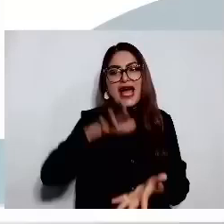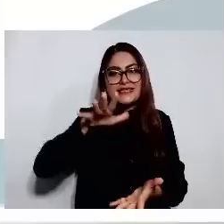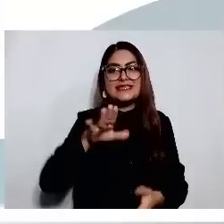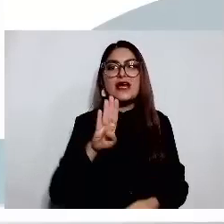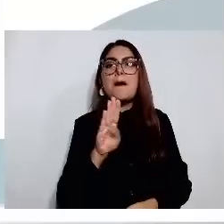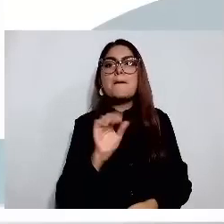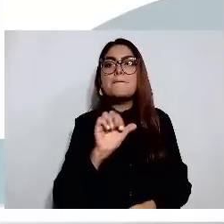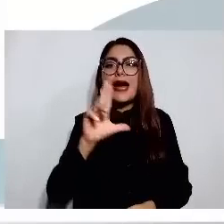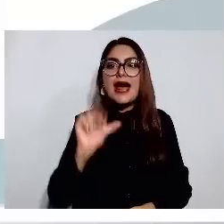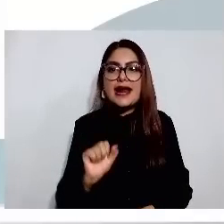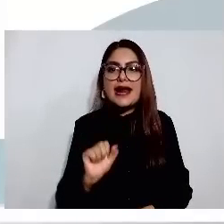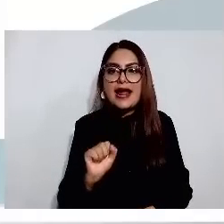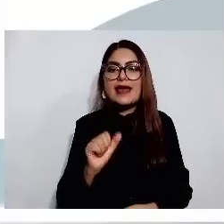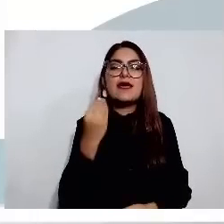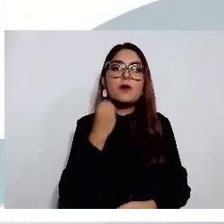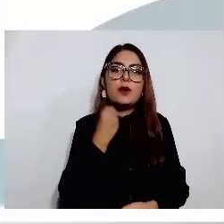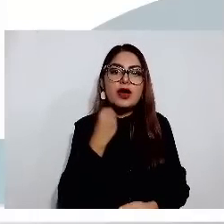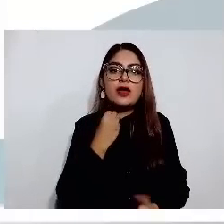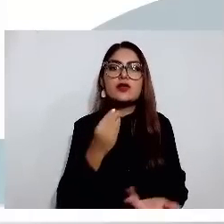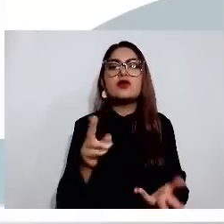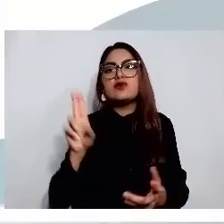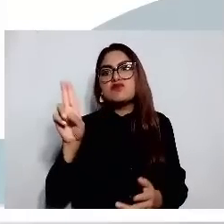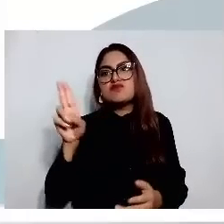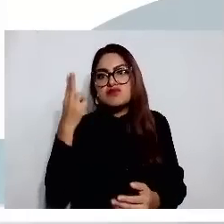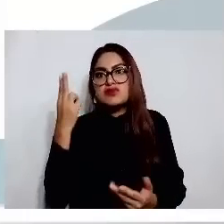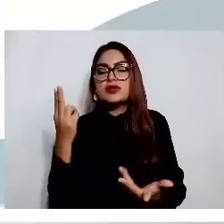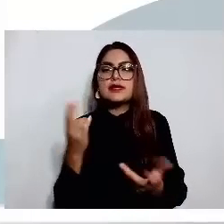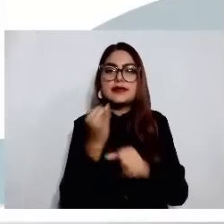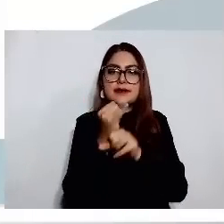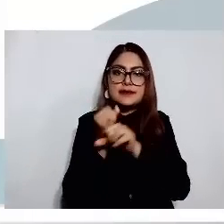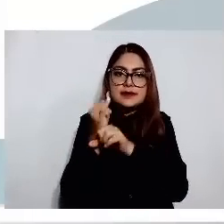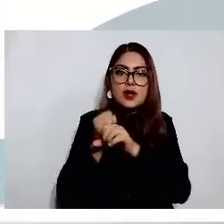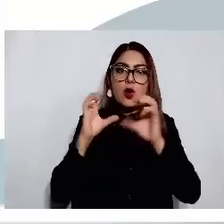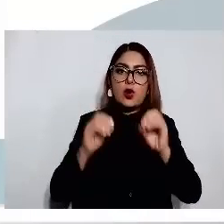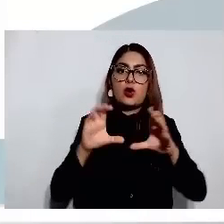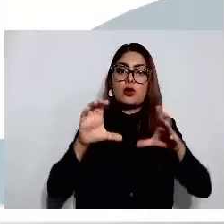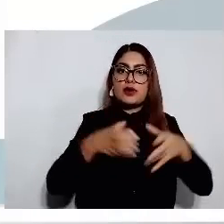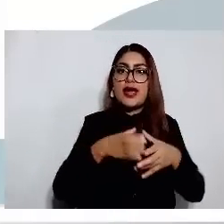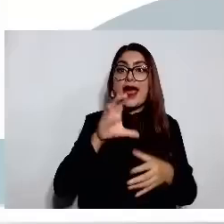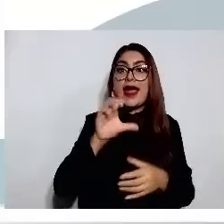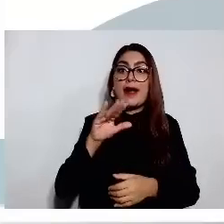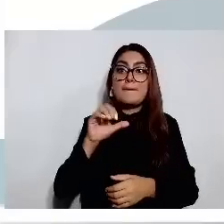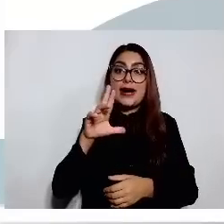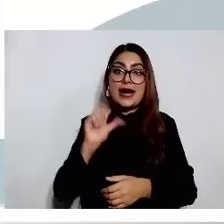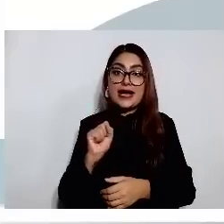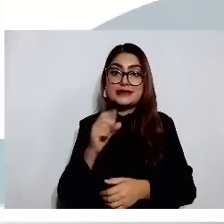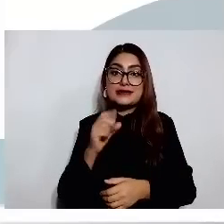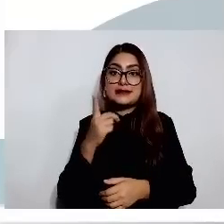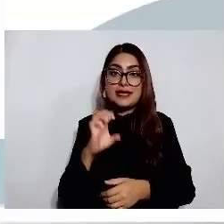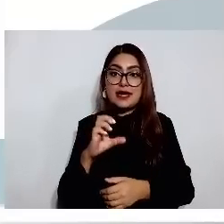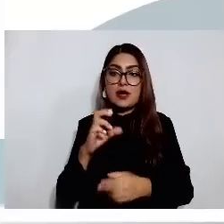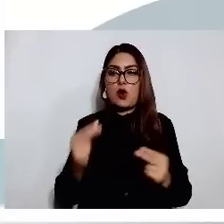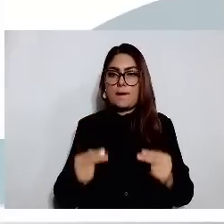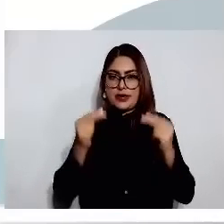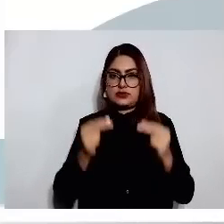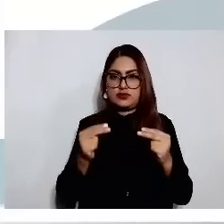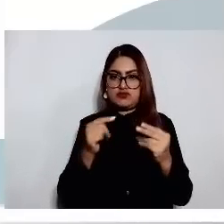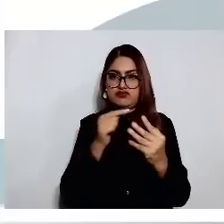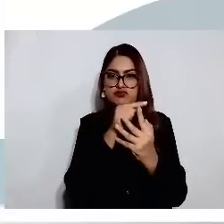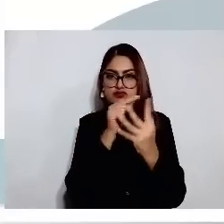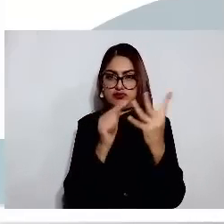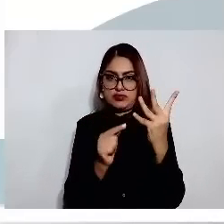academia, cámaras de comercio. Son los principales actores con los que está dialogando el Poder